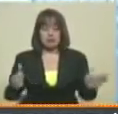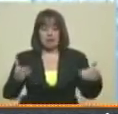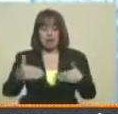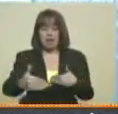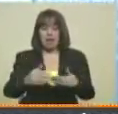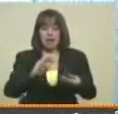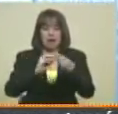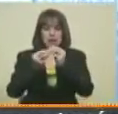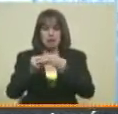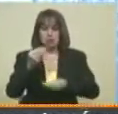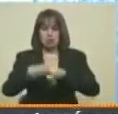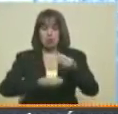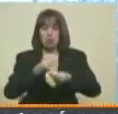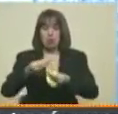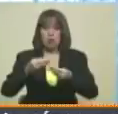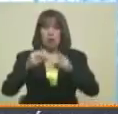tenemos